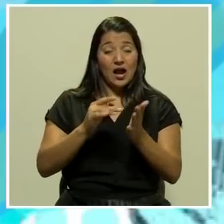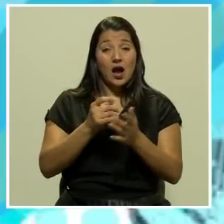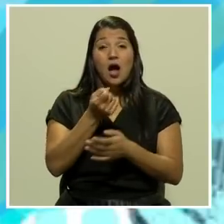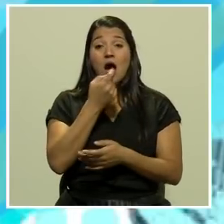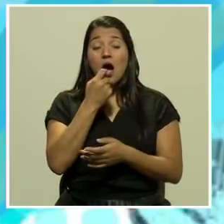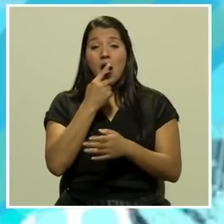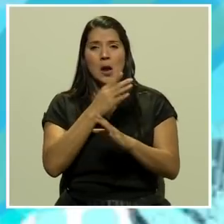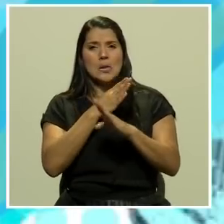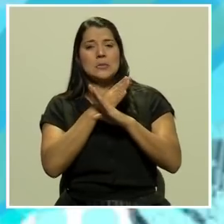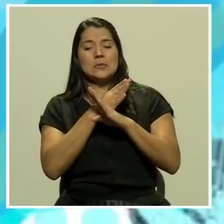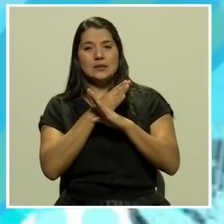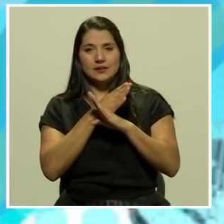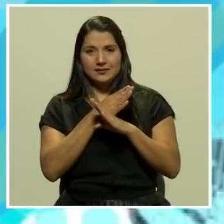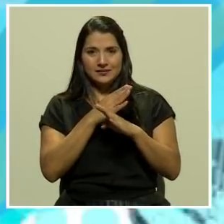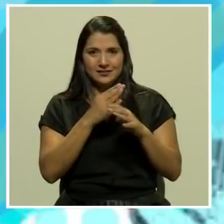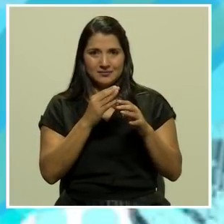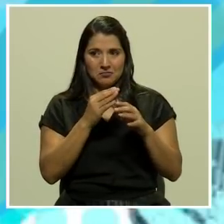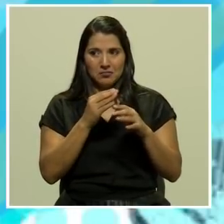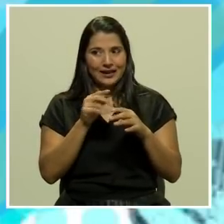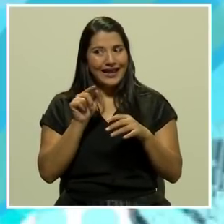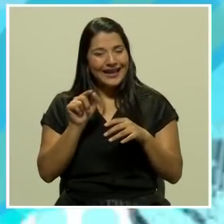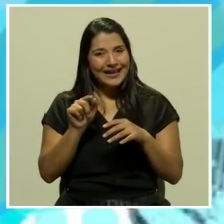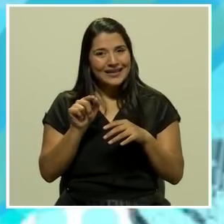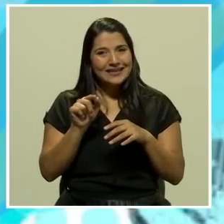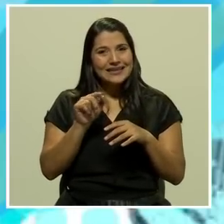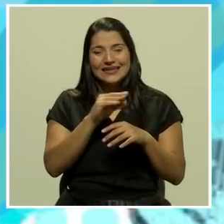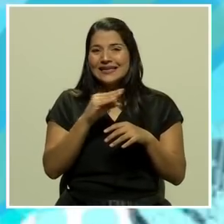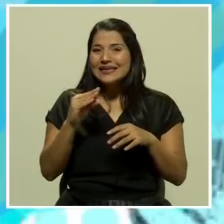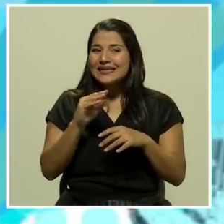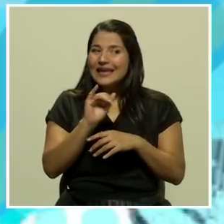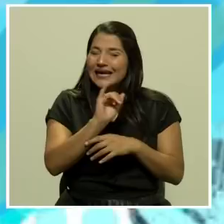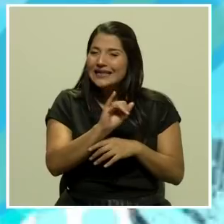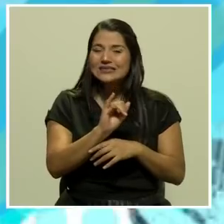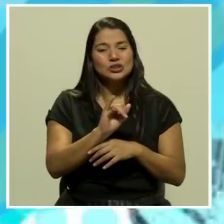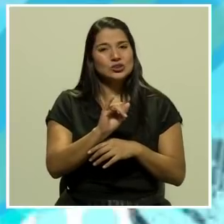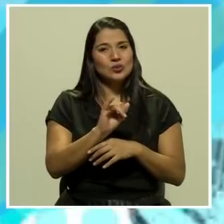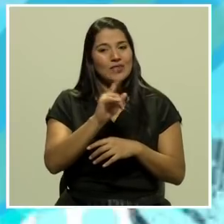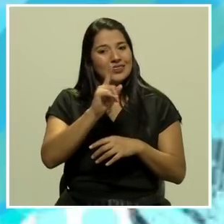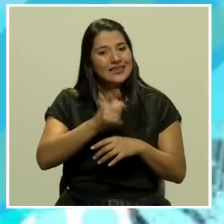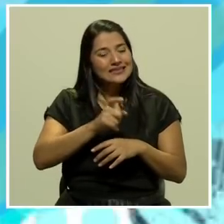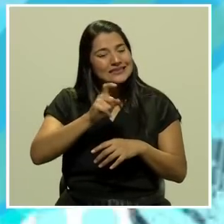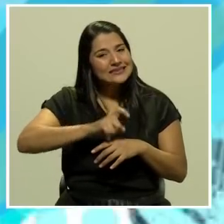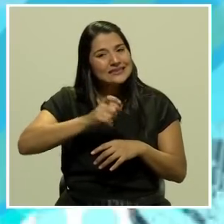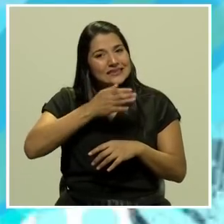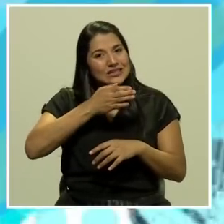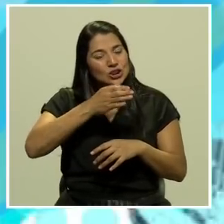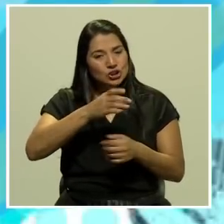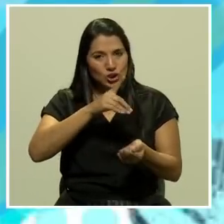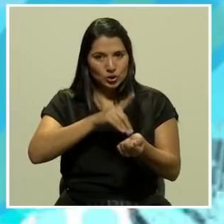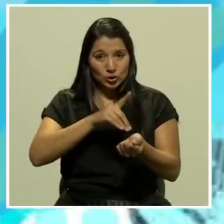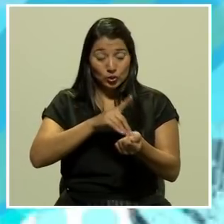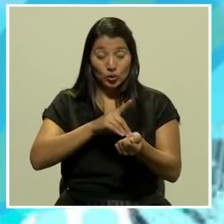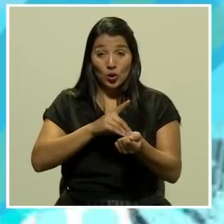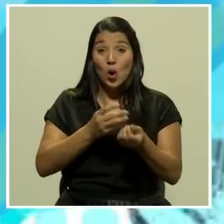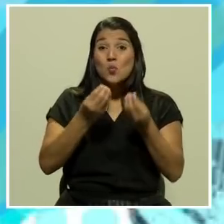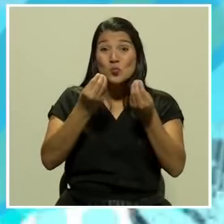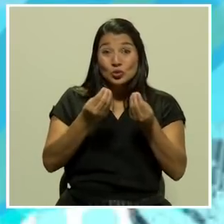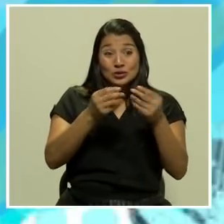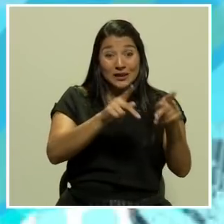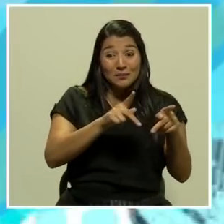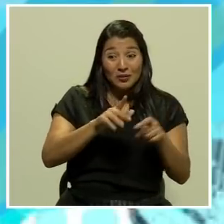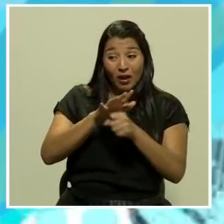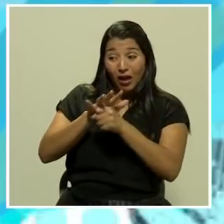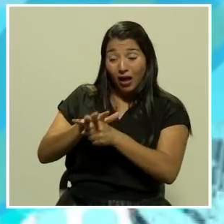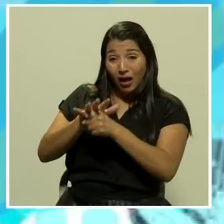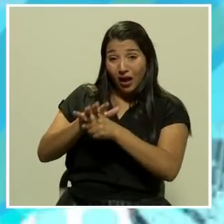dado recetas de cocina, y la receta de cocina no es para un paciente. Mucha gente nos ha metido presión al Comité Científico